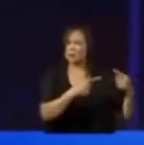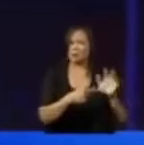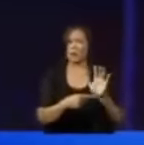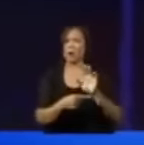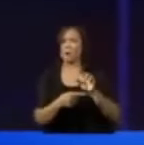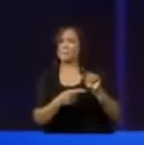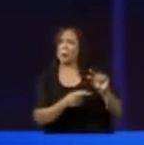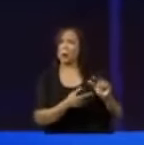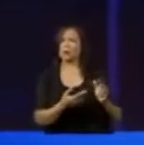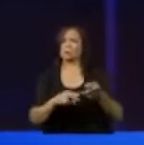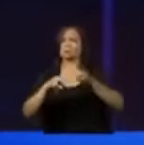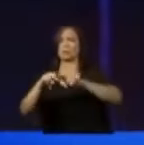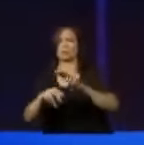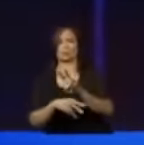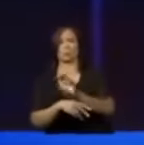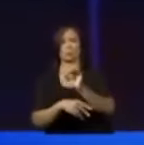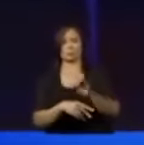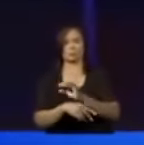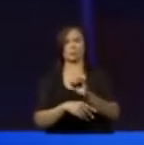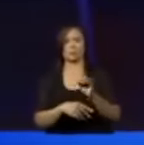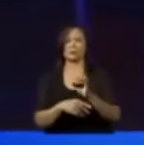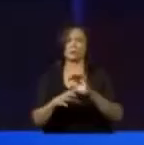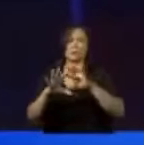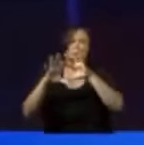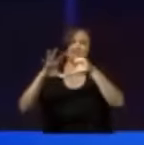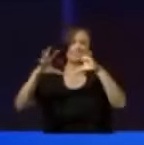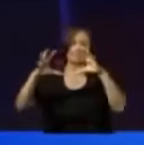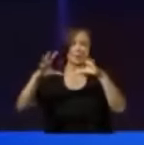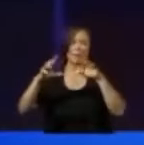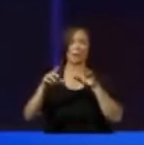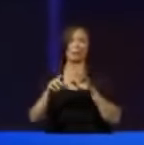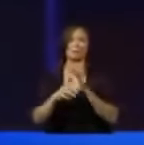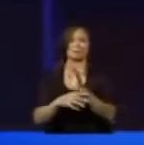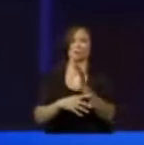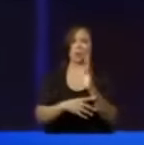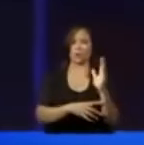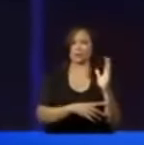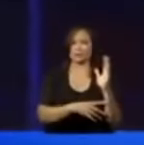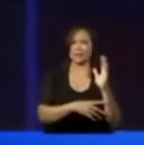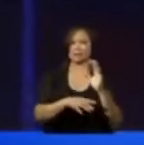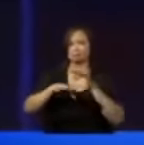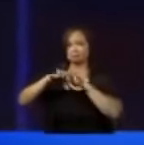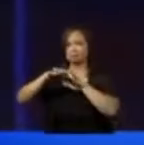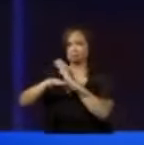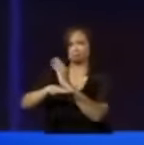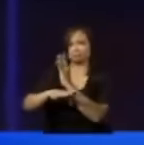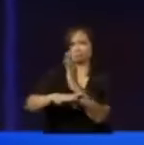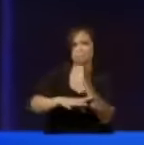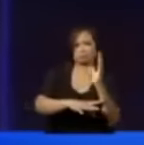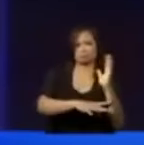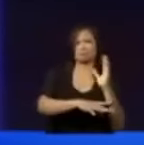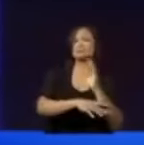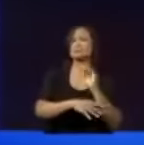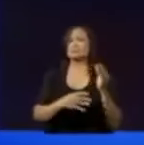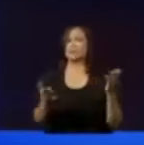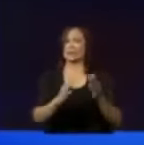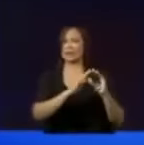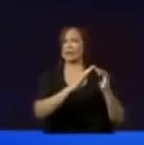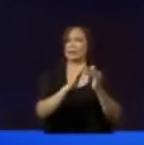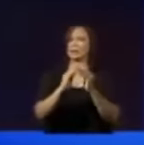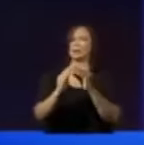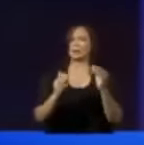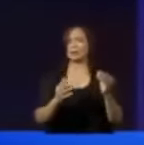tenido. Se ha aumentado en un 2% la capa forestal, pero por ejemplo en los casos ya de la influencia aquí en la